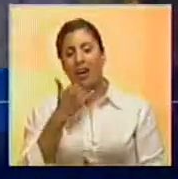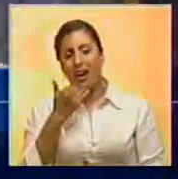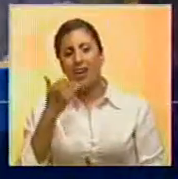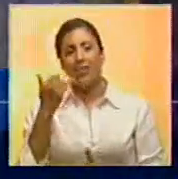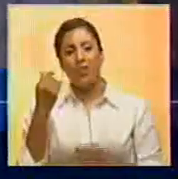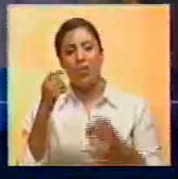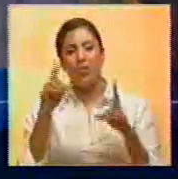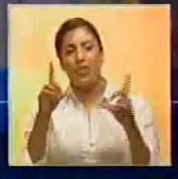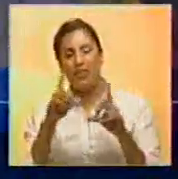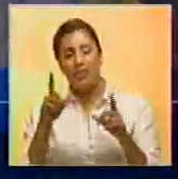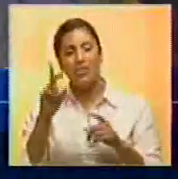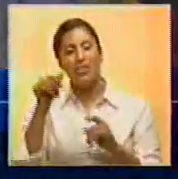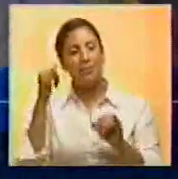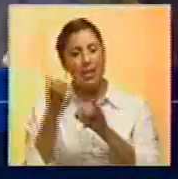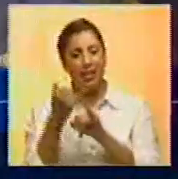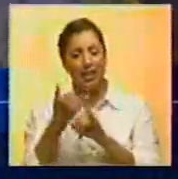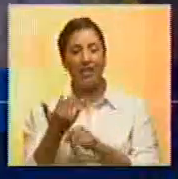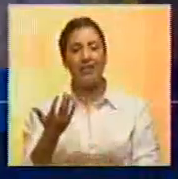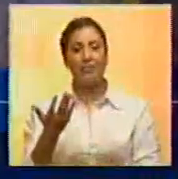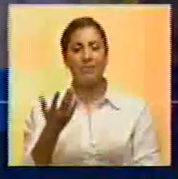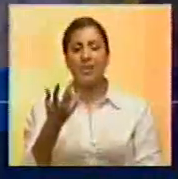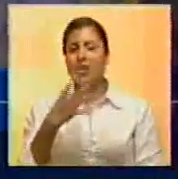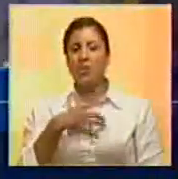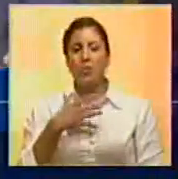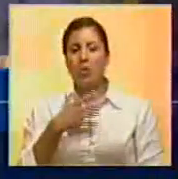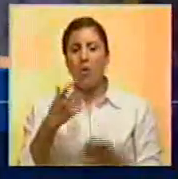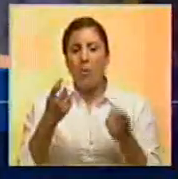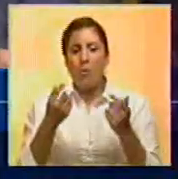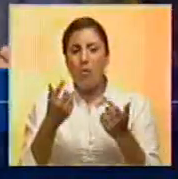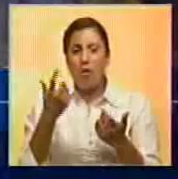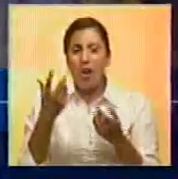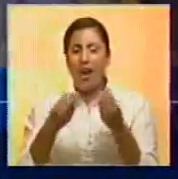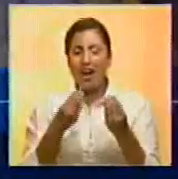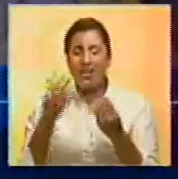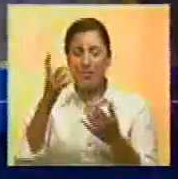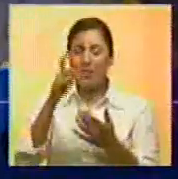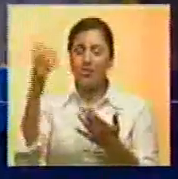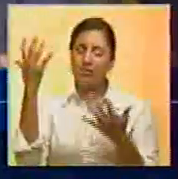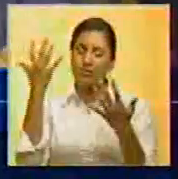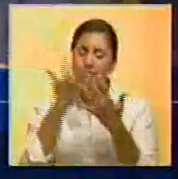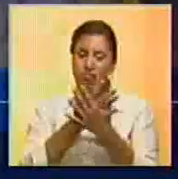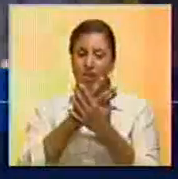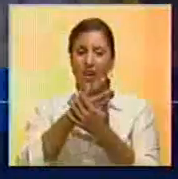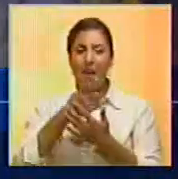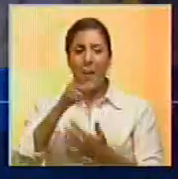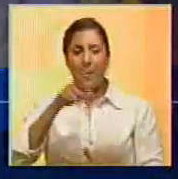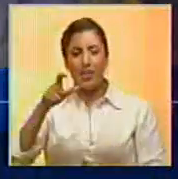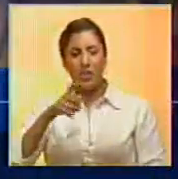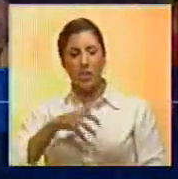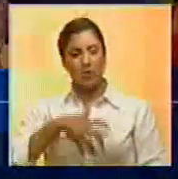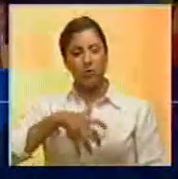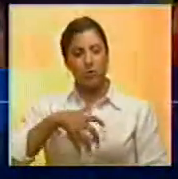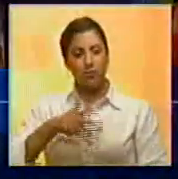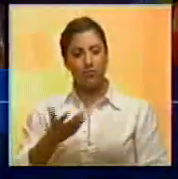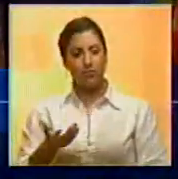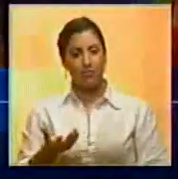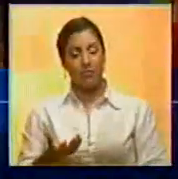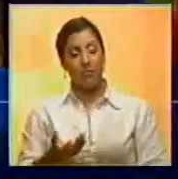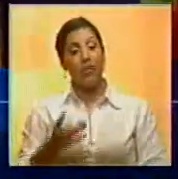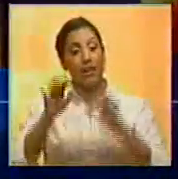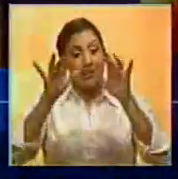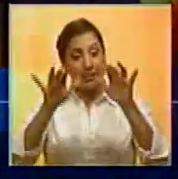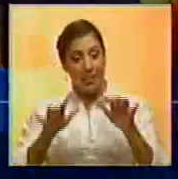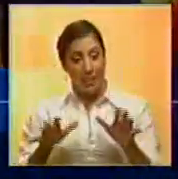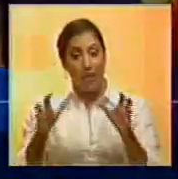los medios y de las redes, en no pocas ocasiones crean confusión y crean inclusive crispación. El